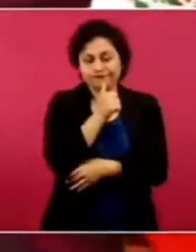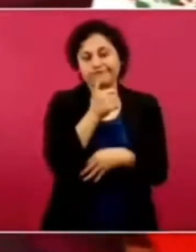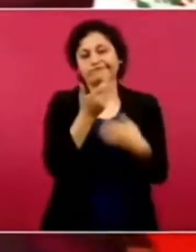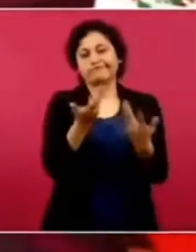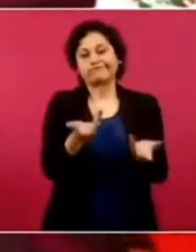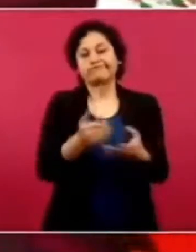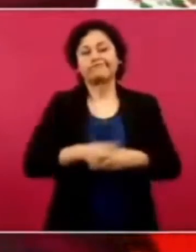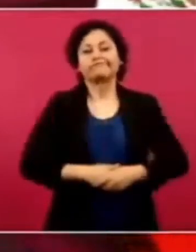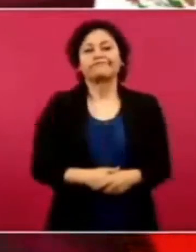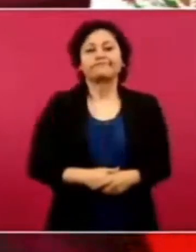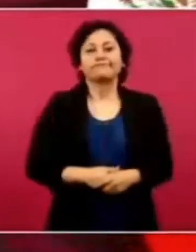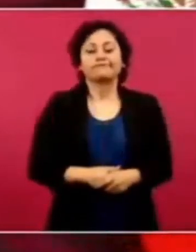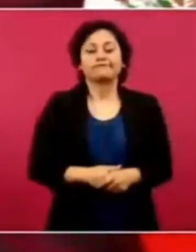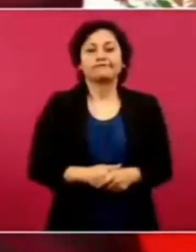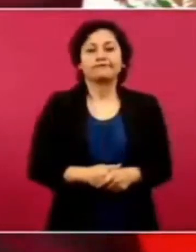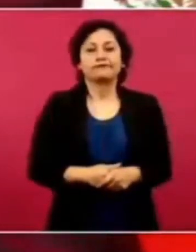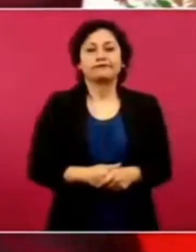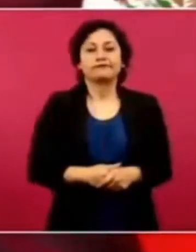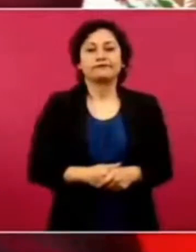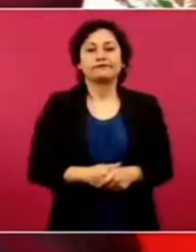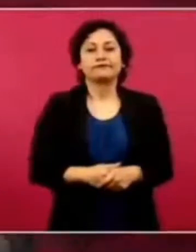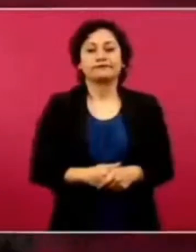la idea